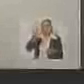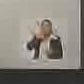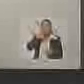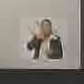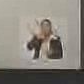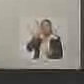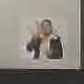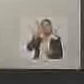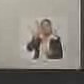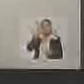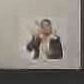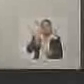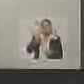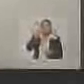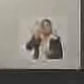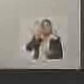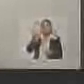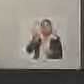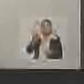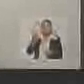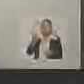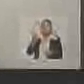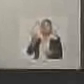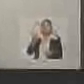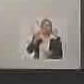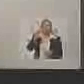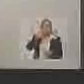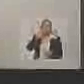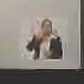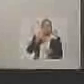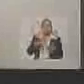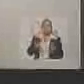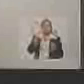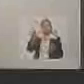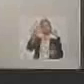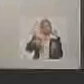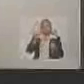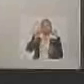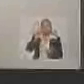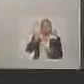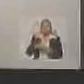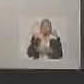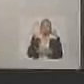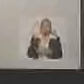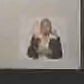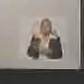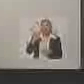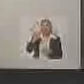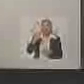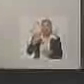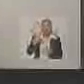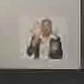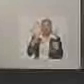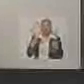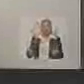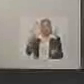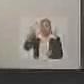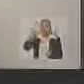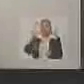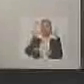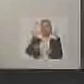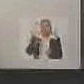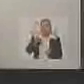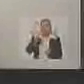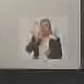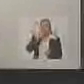el Distrito Federal cuando su propia esposa está como directora general de Desarrollo Social? Por eso entendemos que hoy